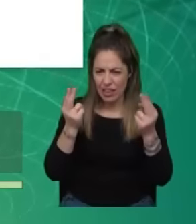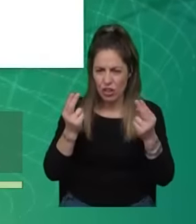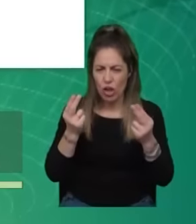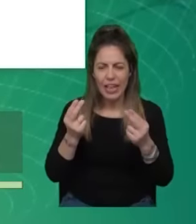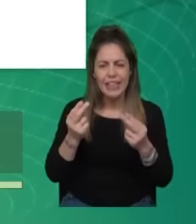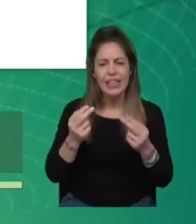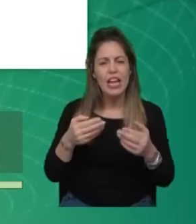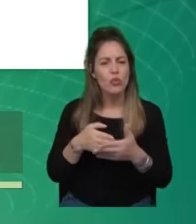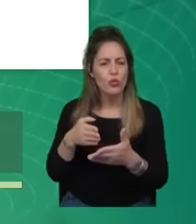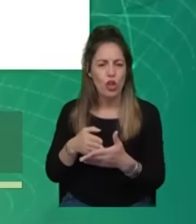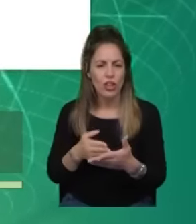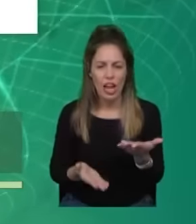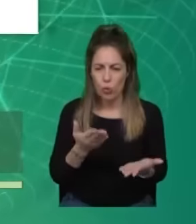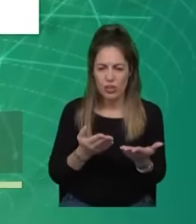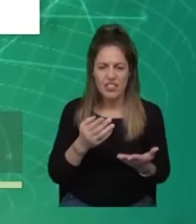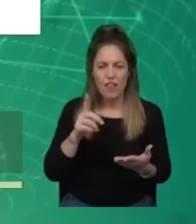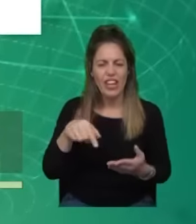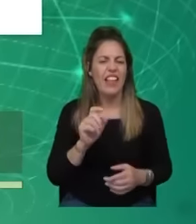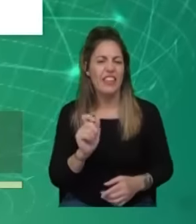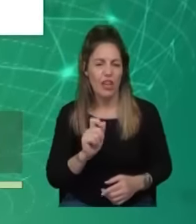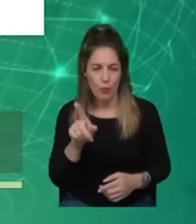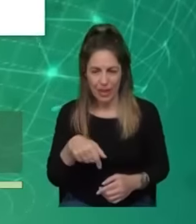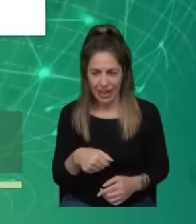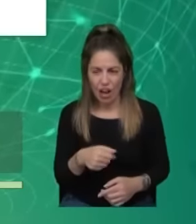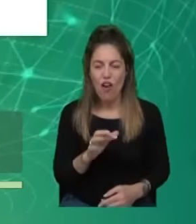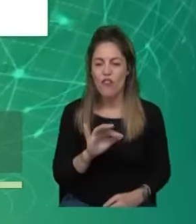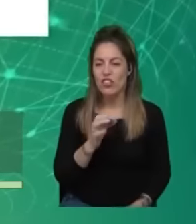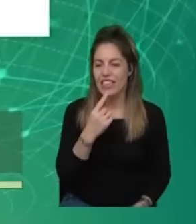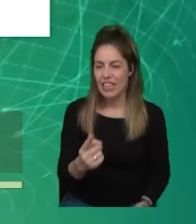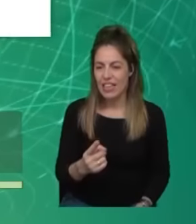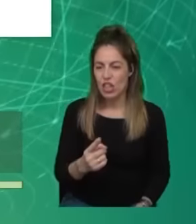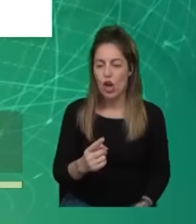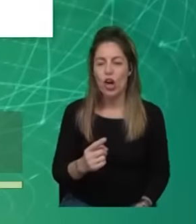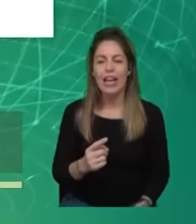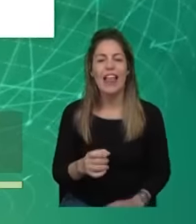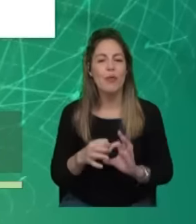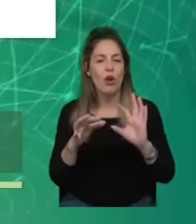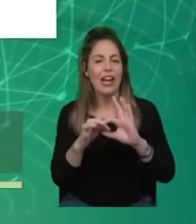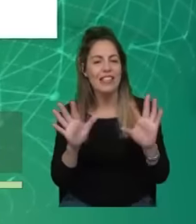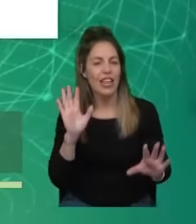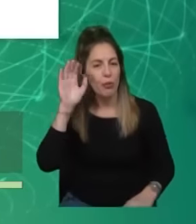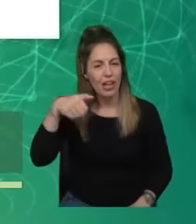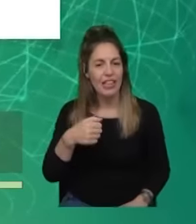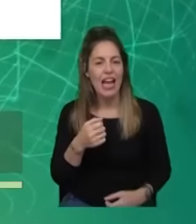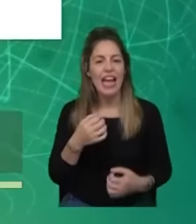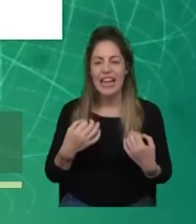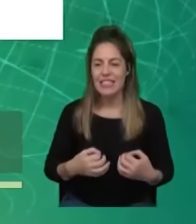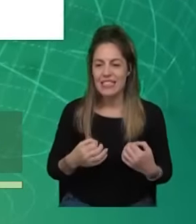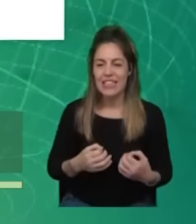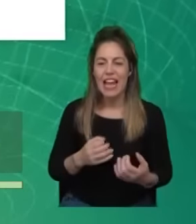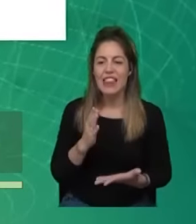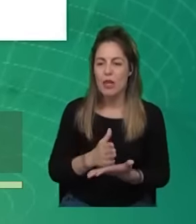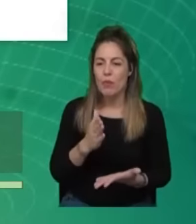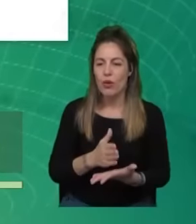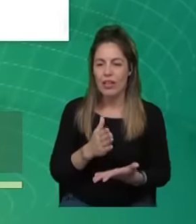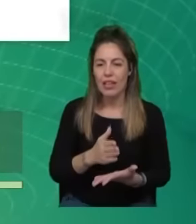a la justicia, venga de quien venga. Fossati le había replicado que la democracia republicana exige brindarles garantías a los ciudadanos que la